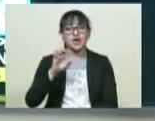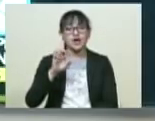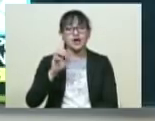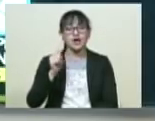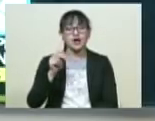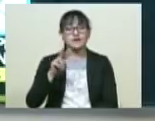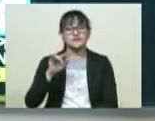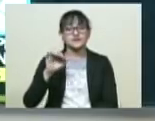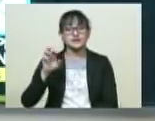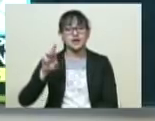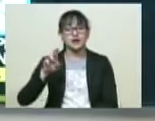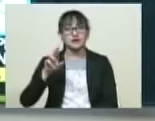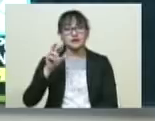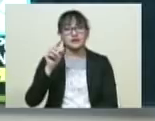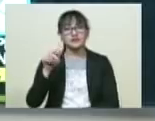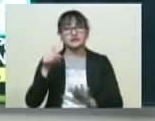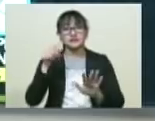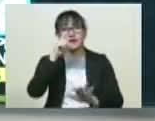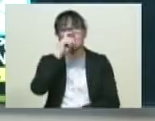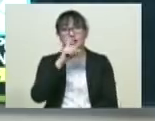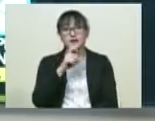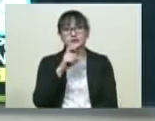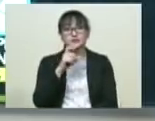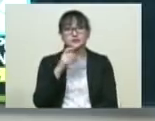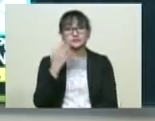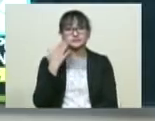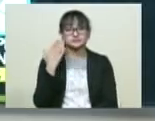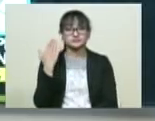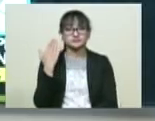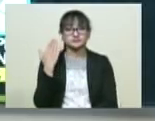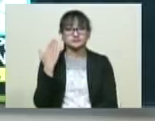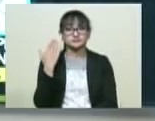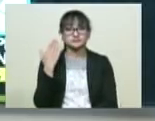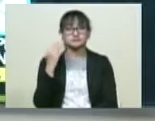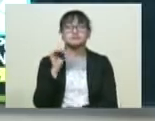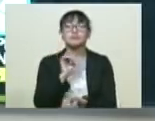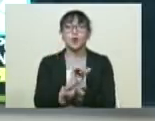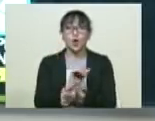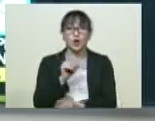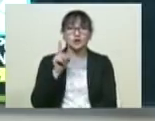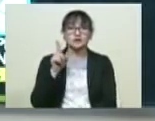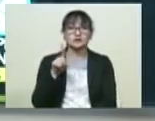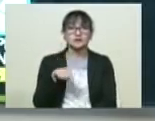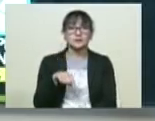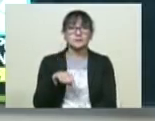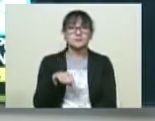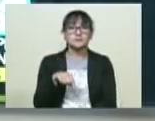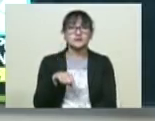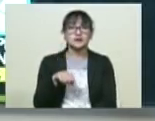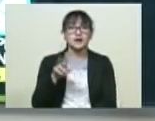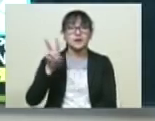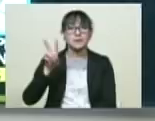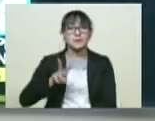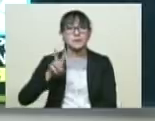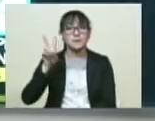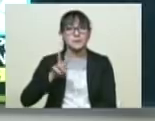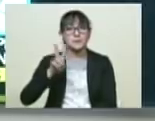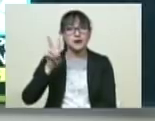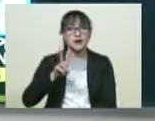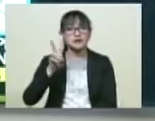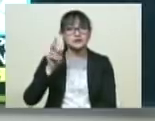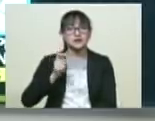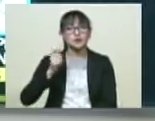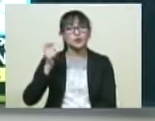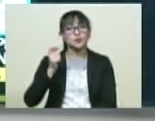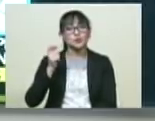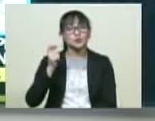16 años de edad. Ahí también se practicó la detención en los Valles del Tuy de Luis